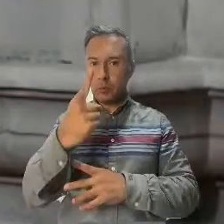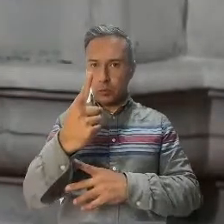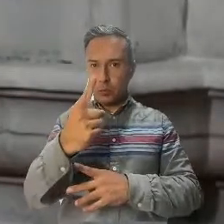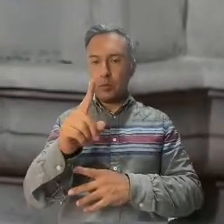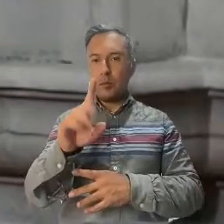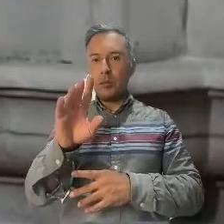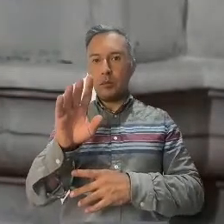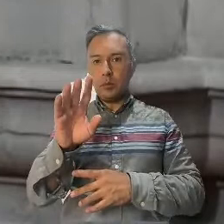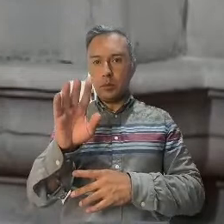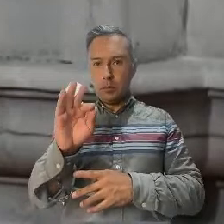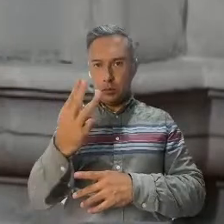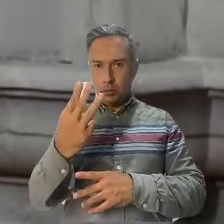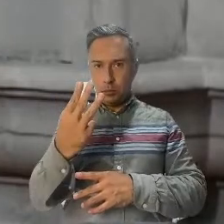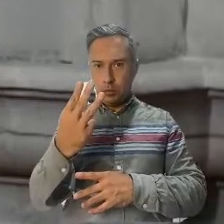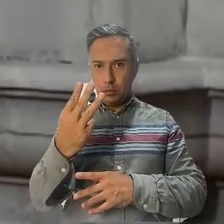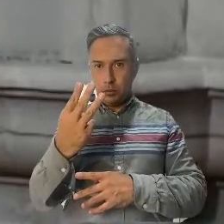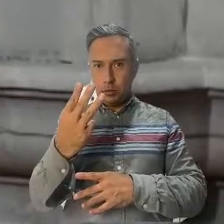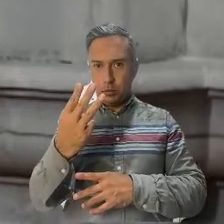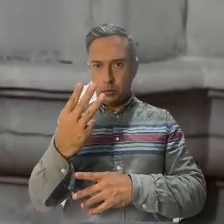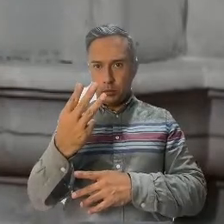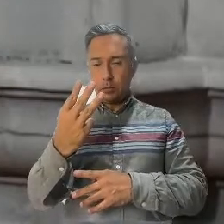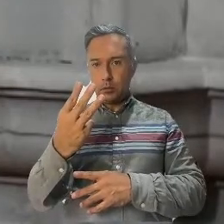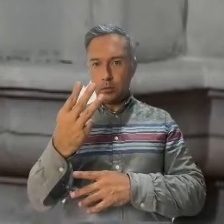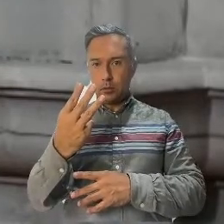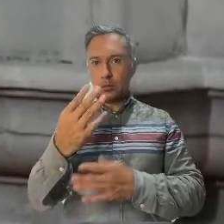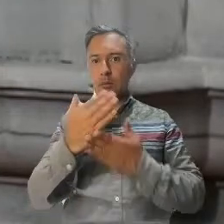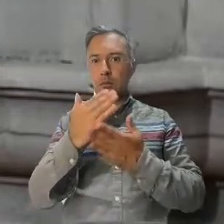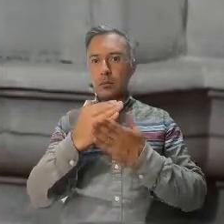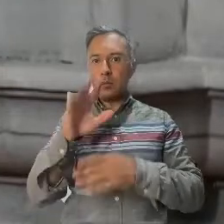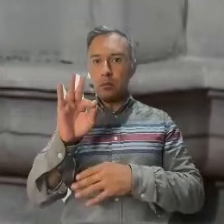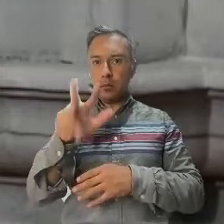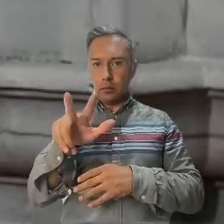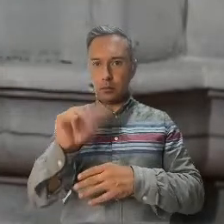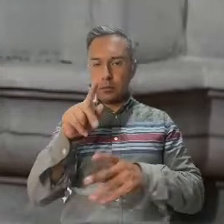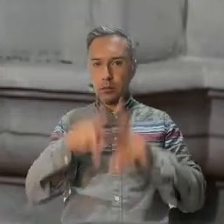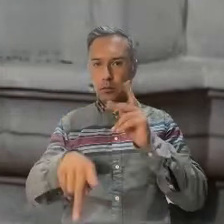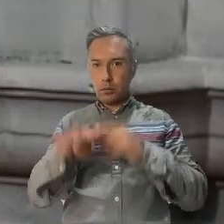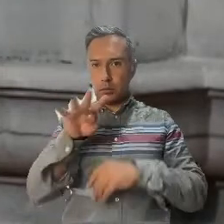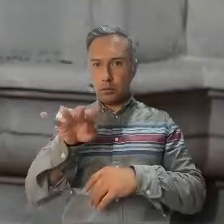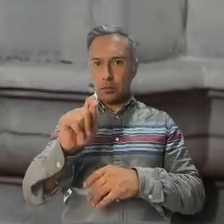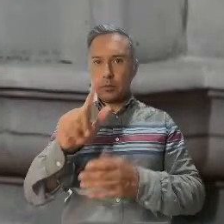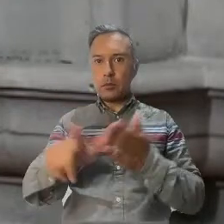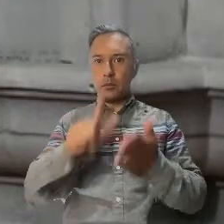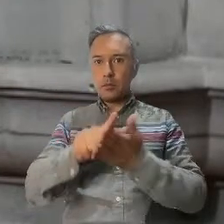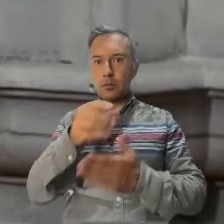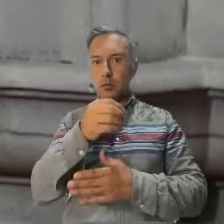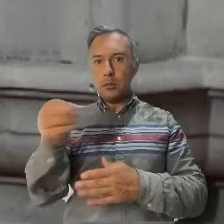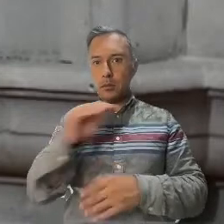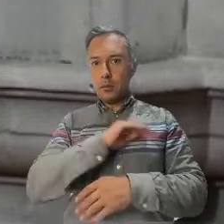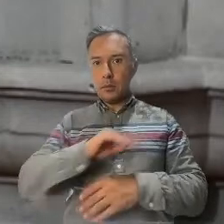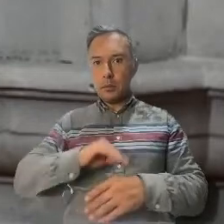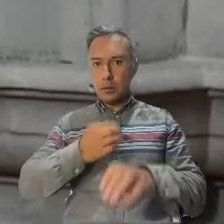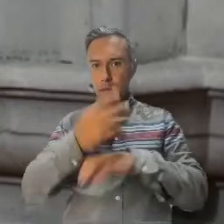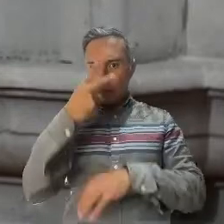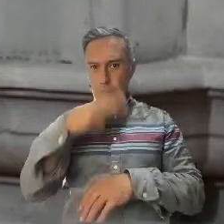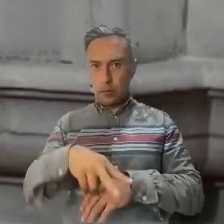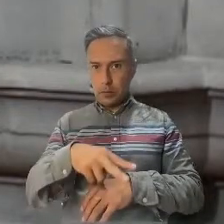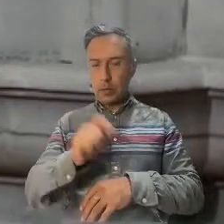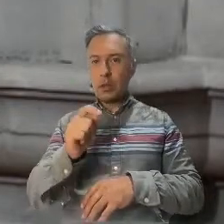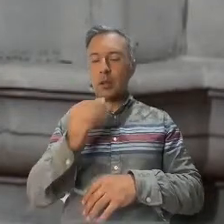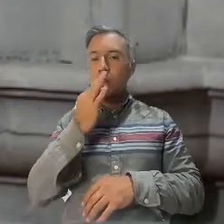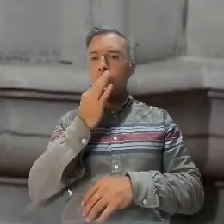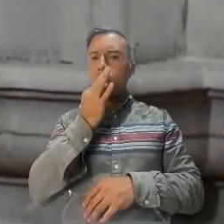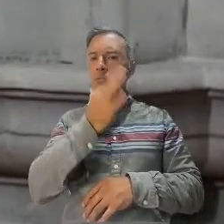43 y 48, fracción 19 de la Ley Orgánica Municipal del Estado de México, le informo